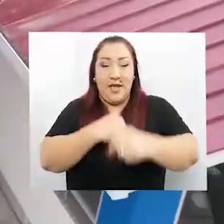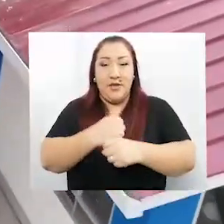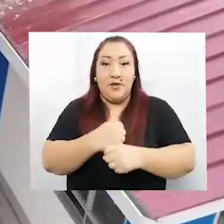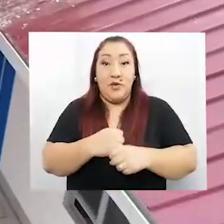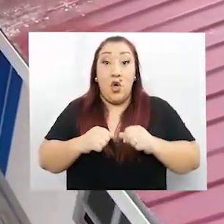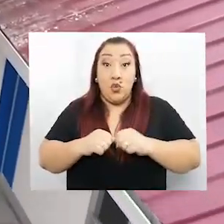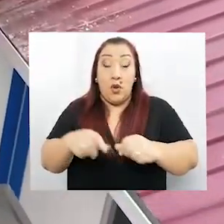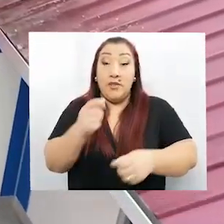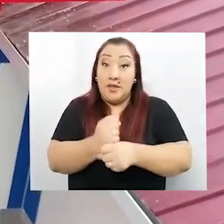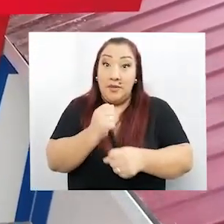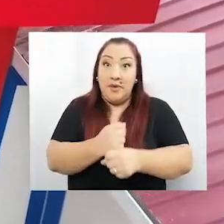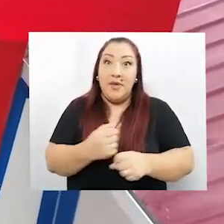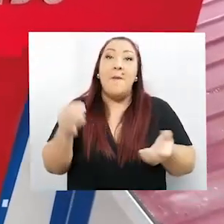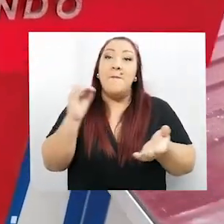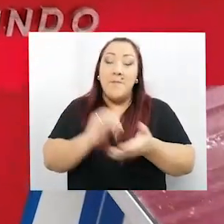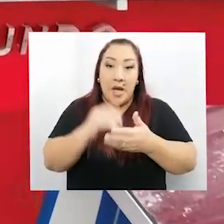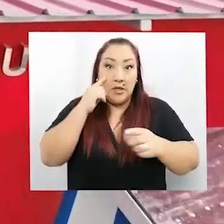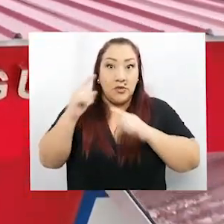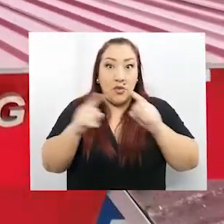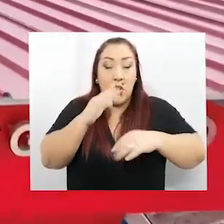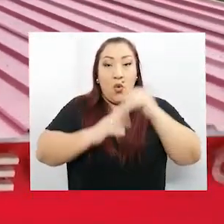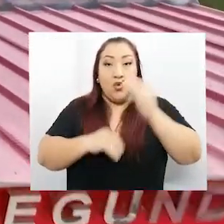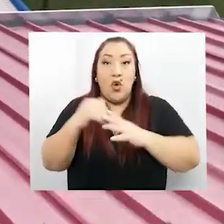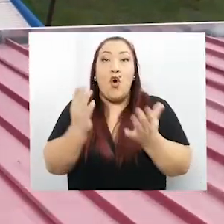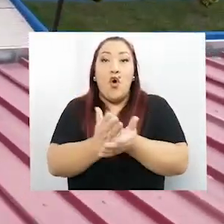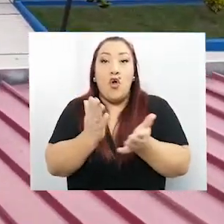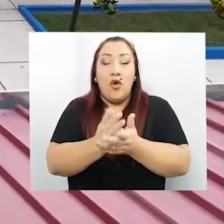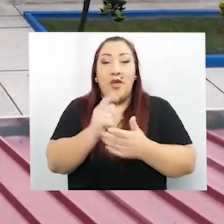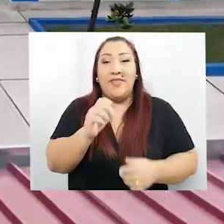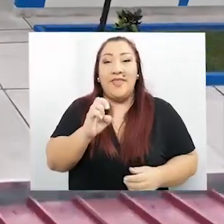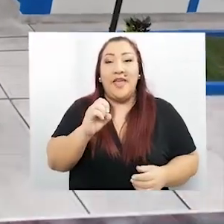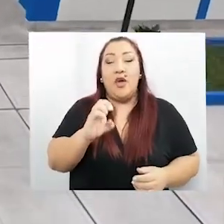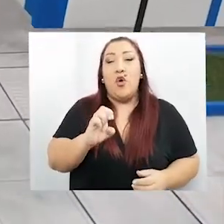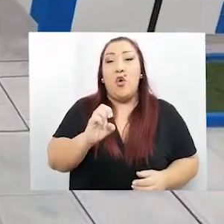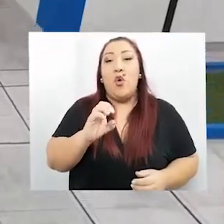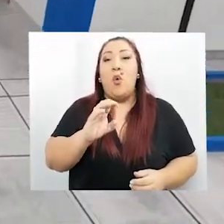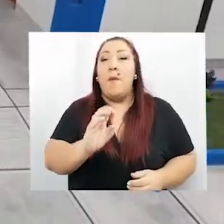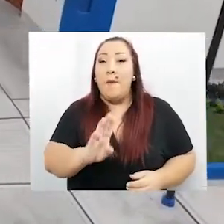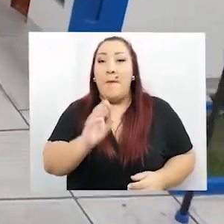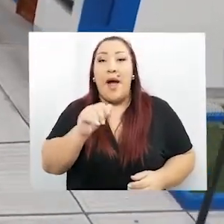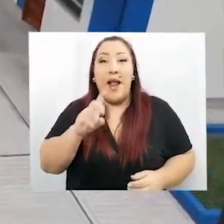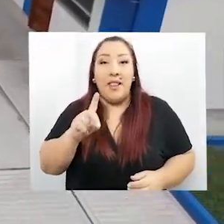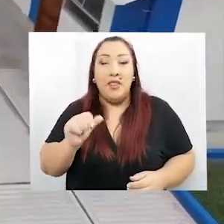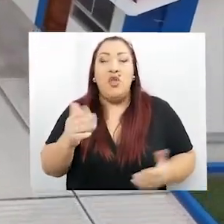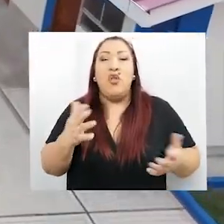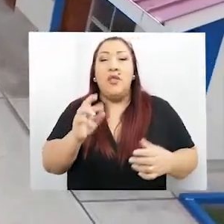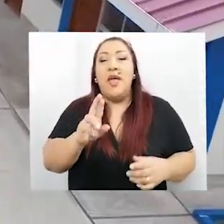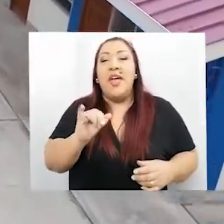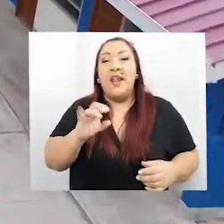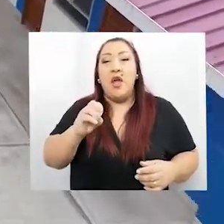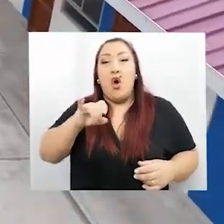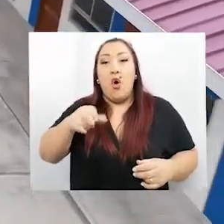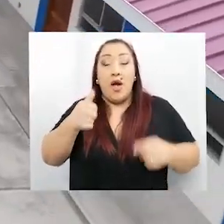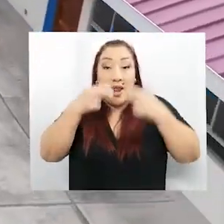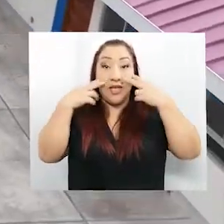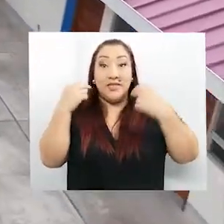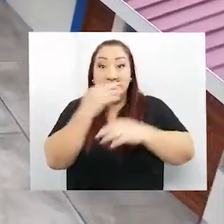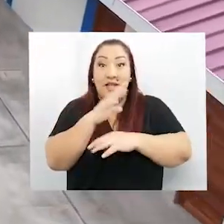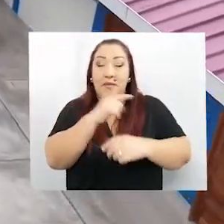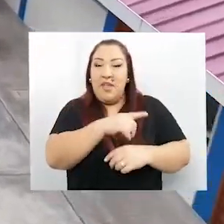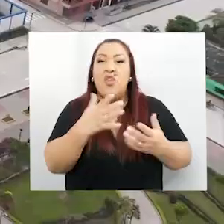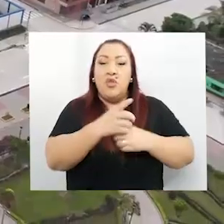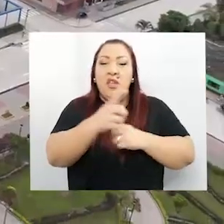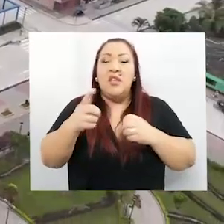año. Durante la jornada, también supervisamos la construcción del Colegio Teobaldo II López Chumbe en la provincia de Rioja, a cargo de la